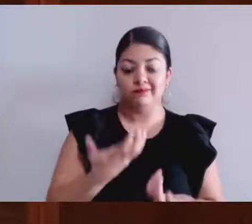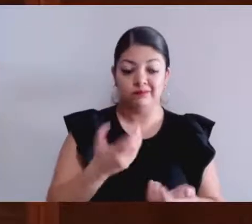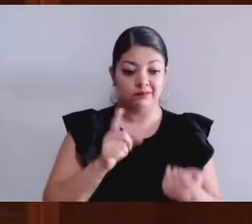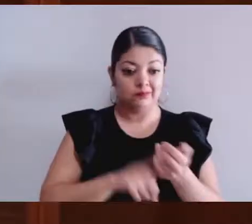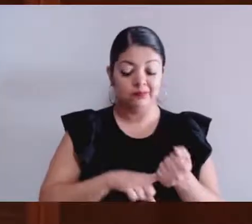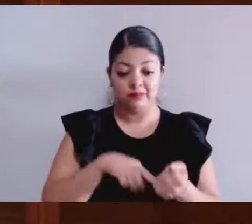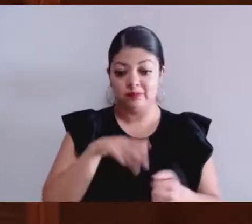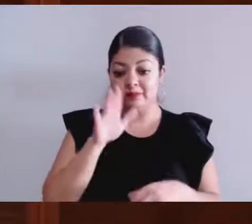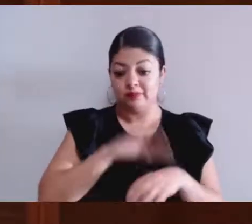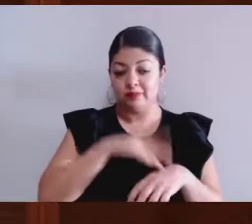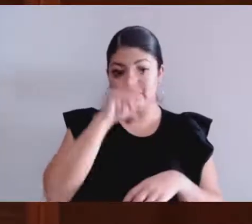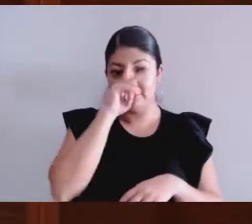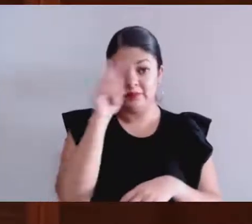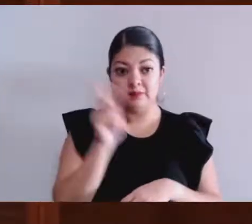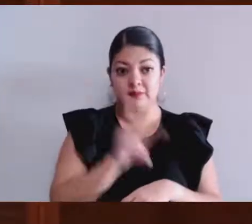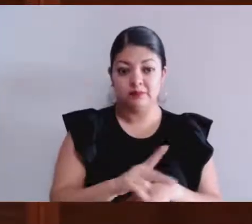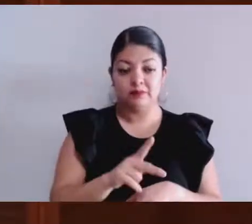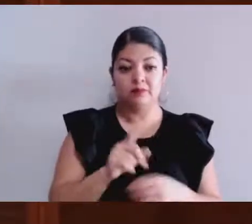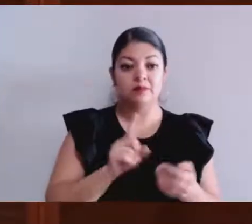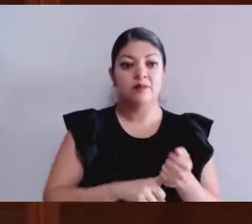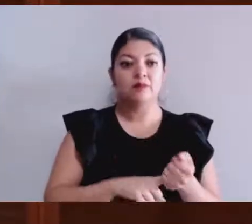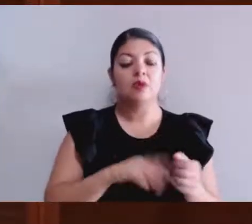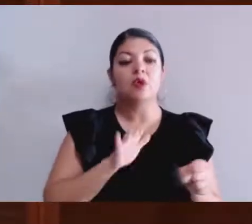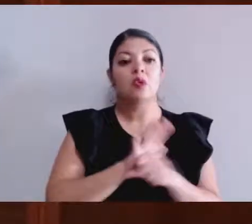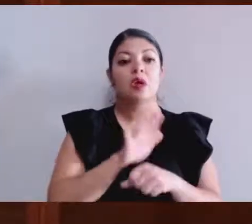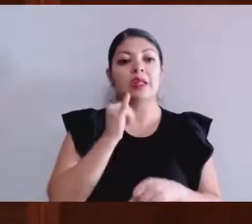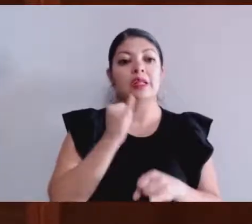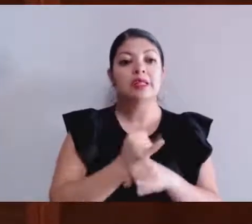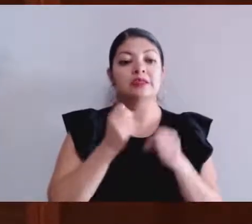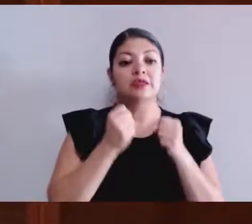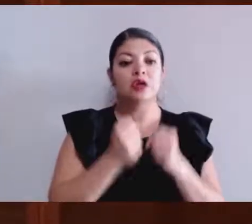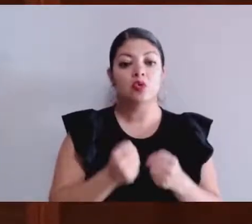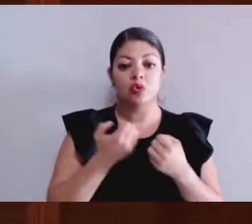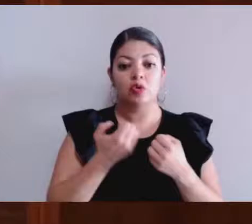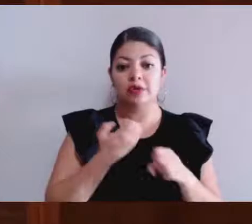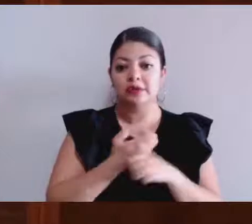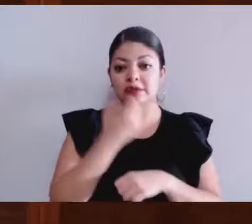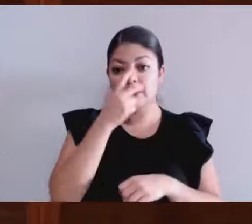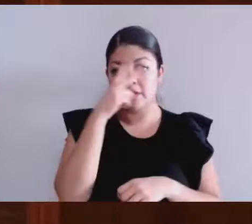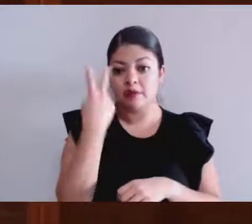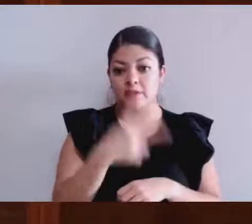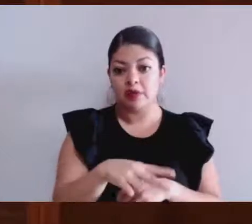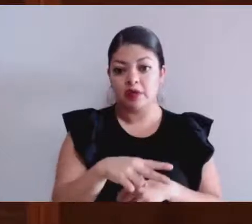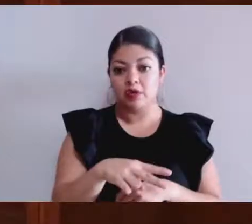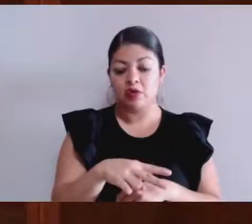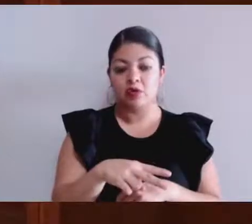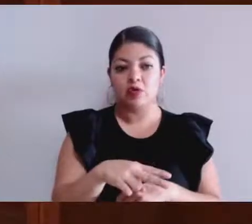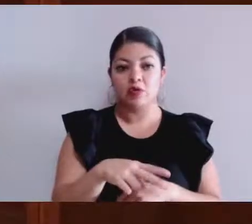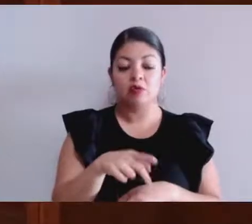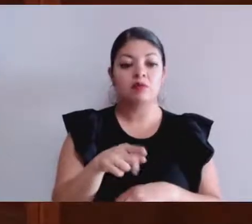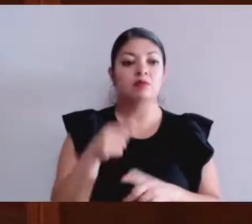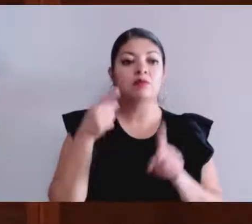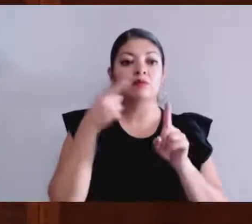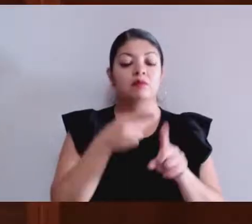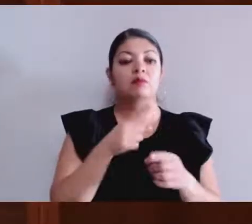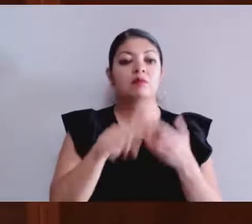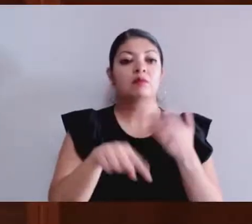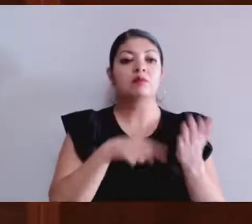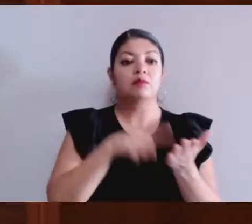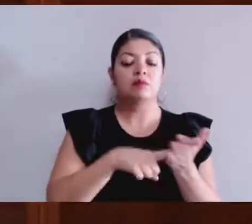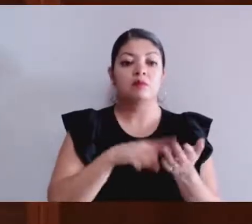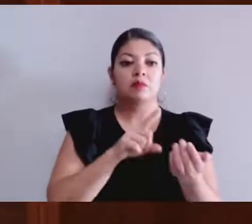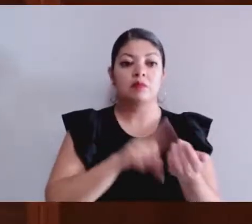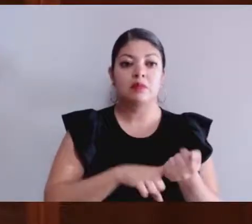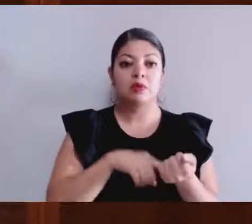Indudablemente, una de las listas más largas sobre los efectos de la inseguridad en el Estado de México tiene que ver con los